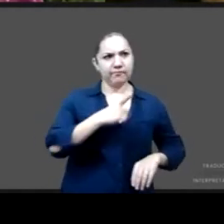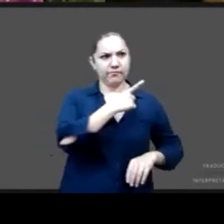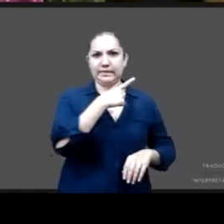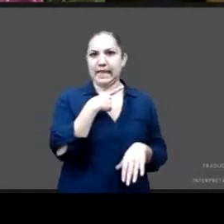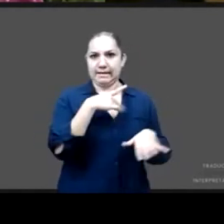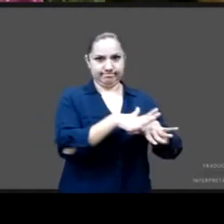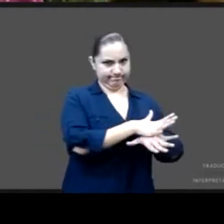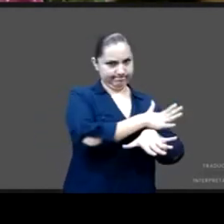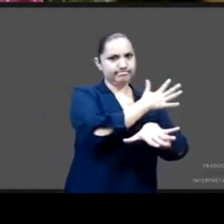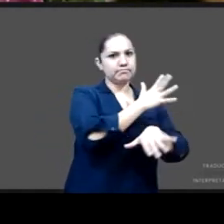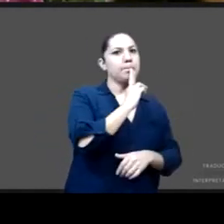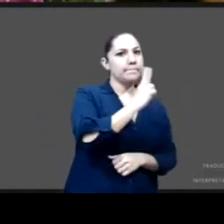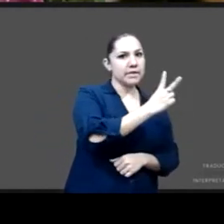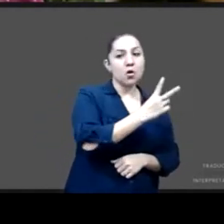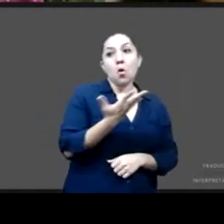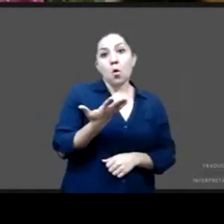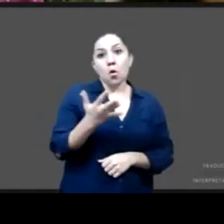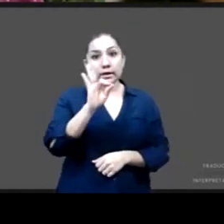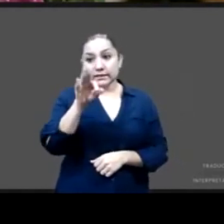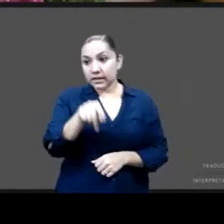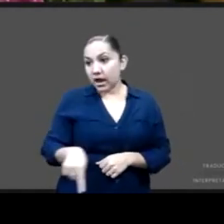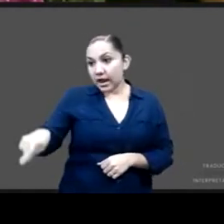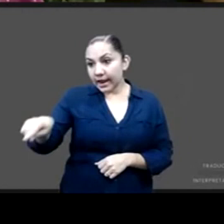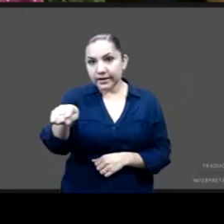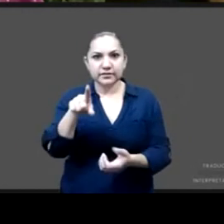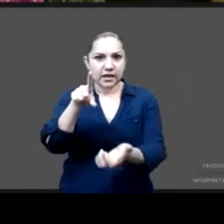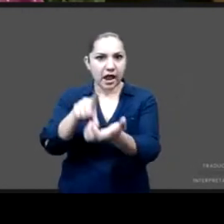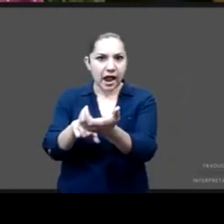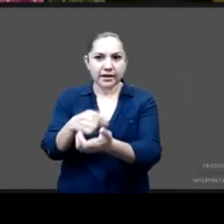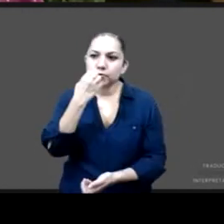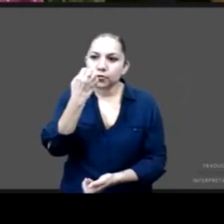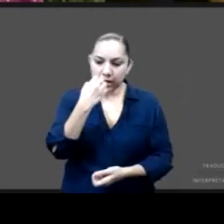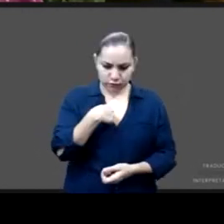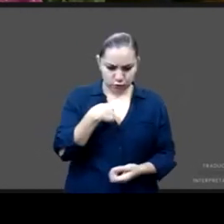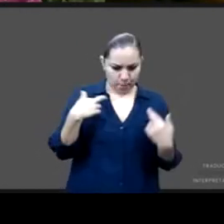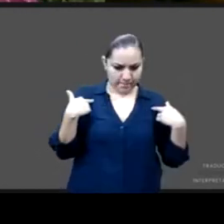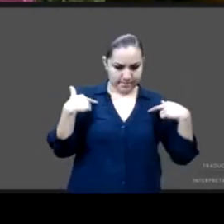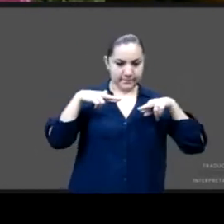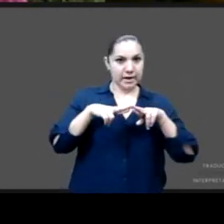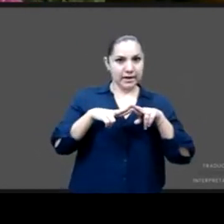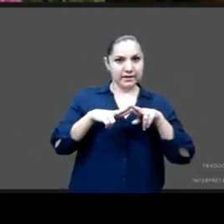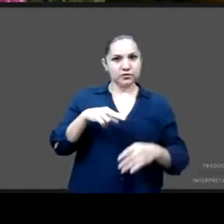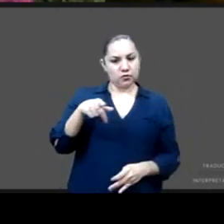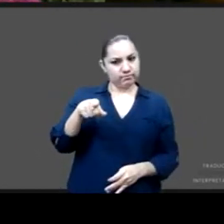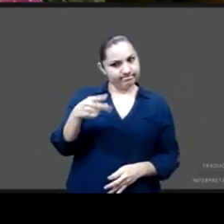como docentes en una escuela comencemos por nuestra propia transformación personal